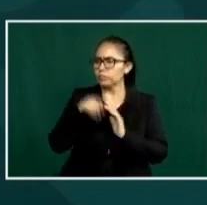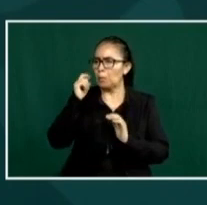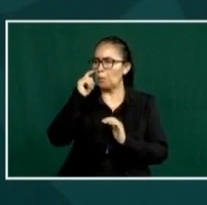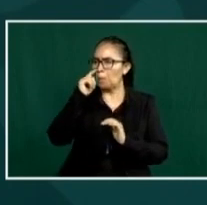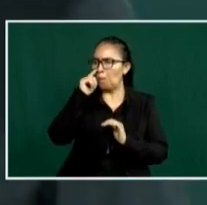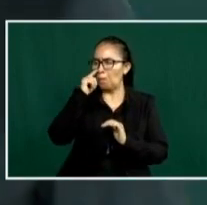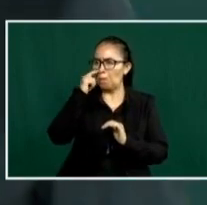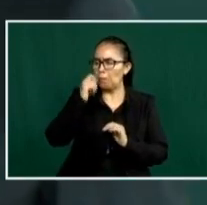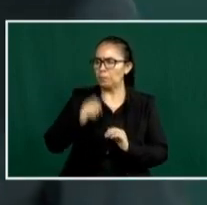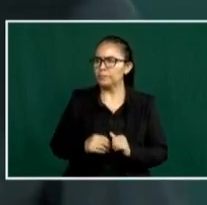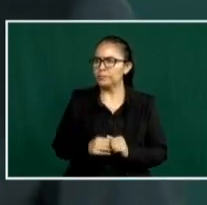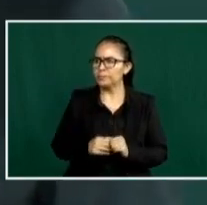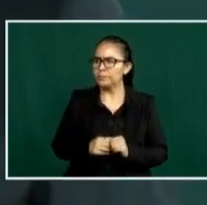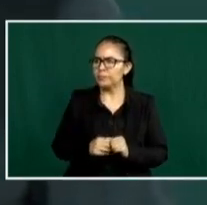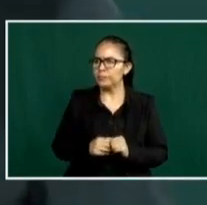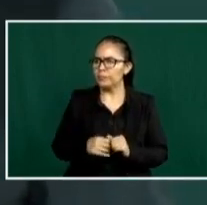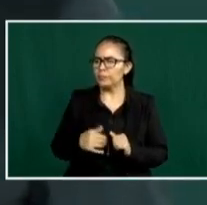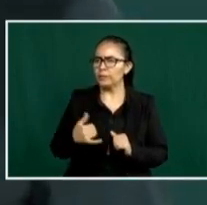decreció